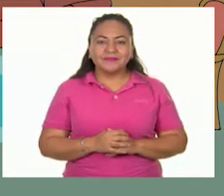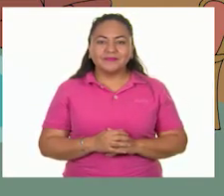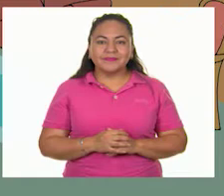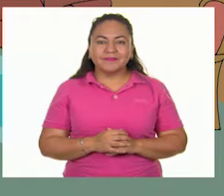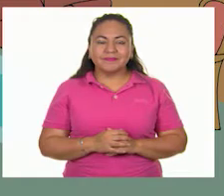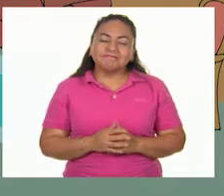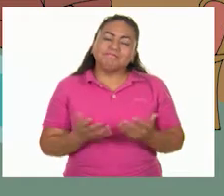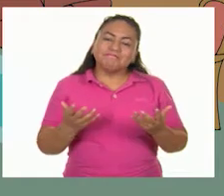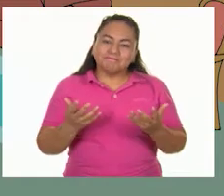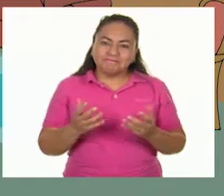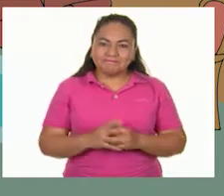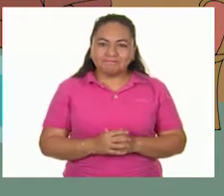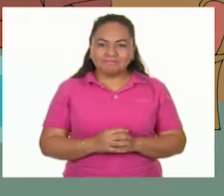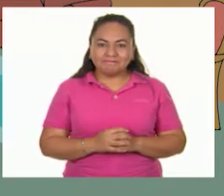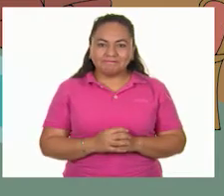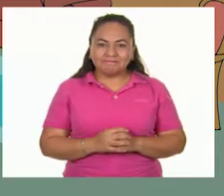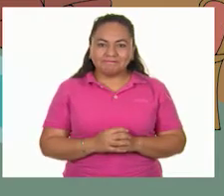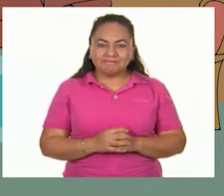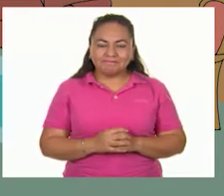Bueno,